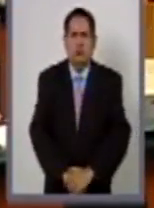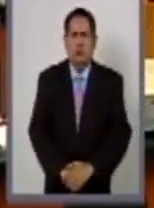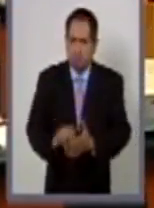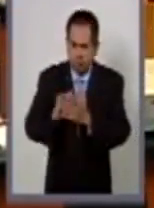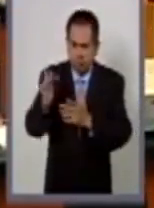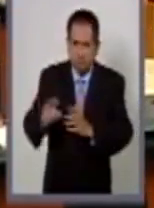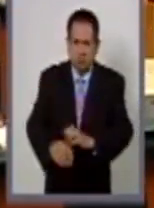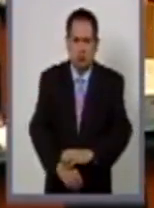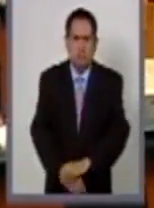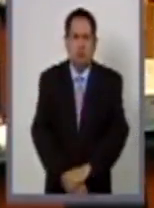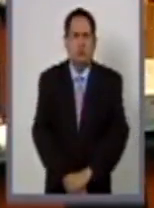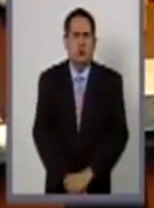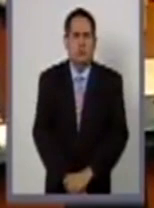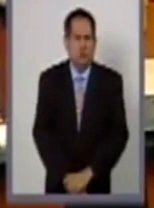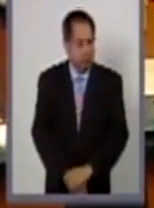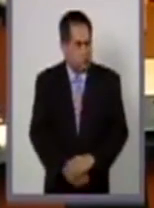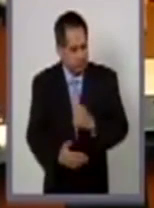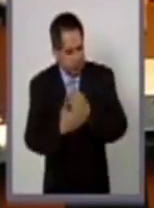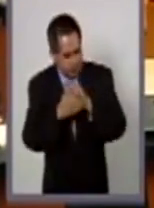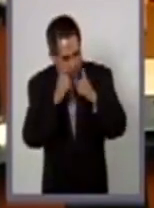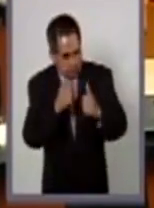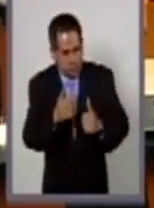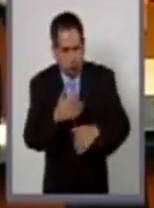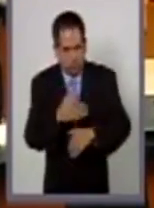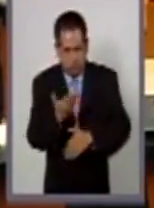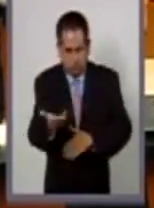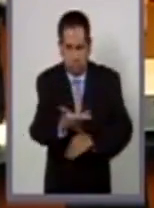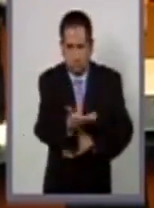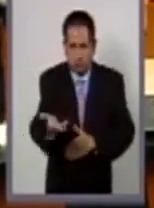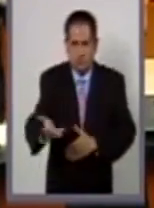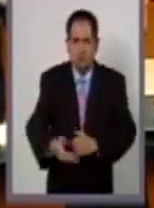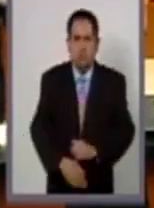Gracias. Atendida su petición, senador Bartlett. Adelante.